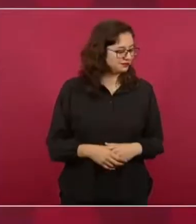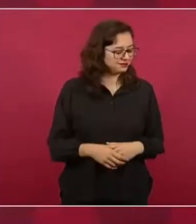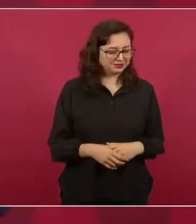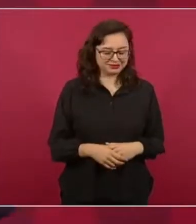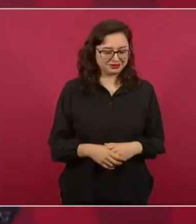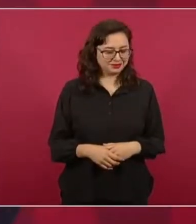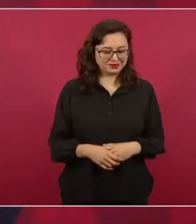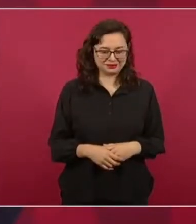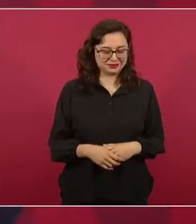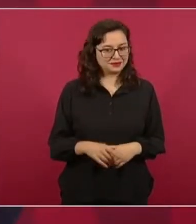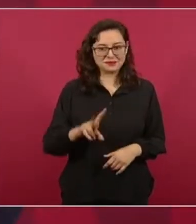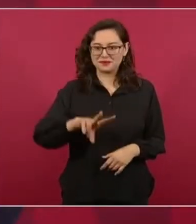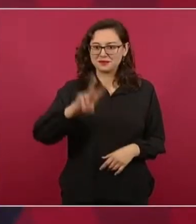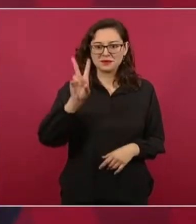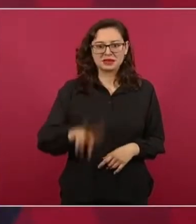las modificaciones